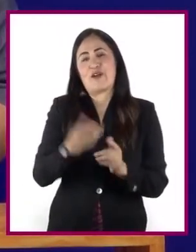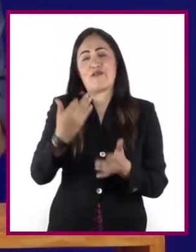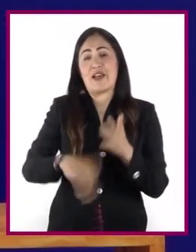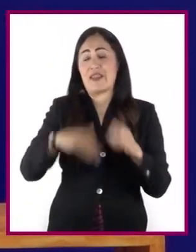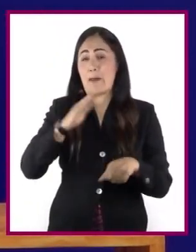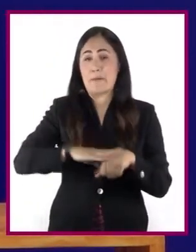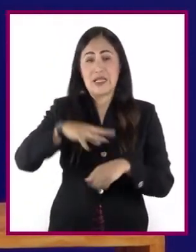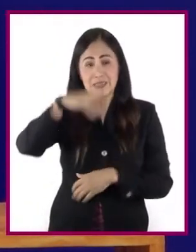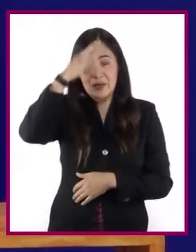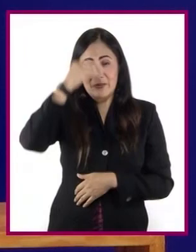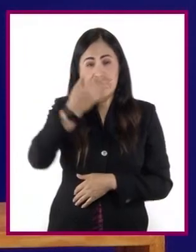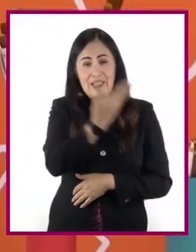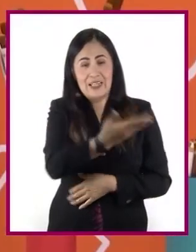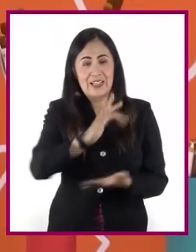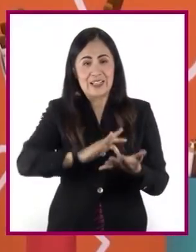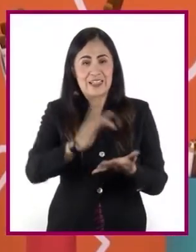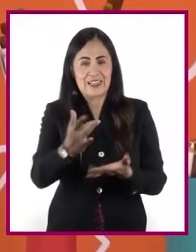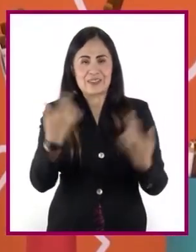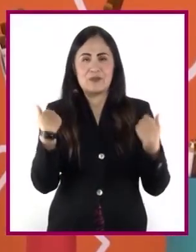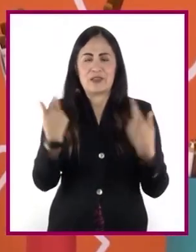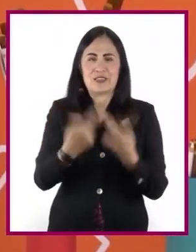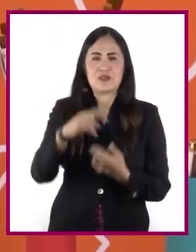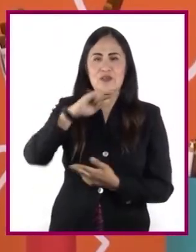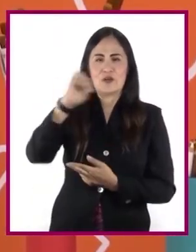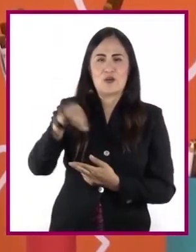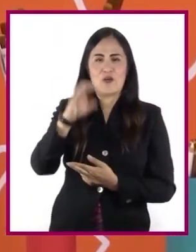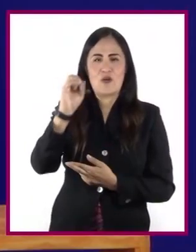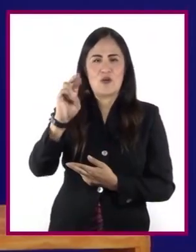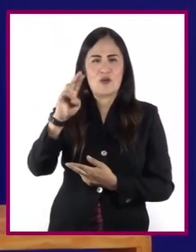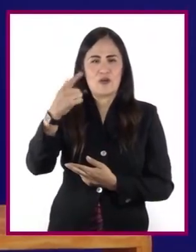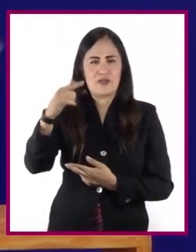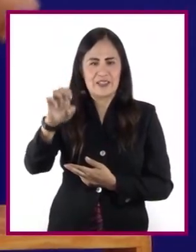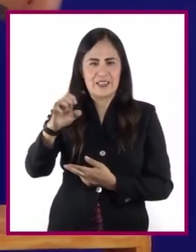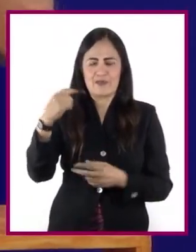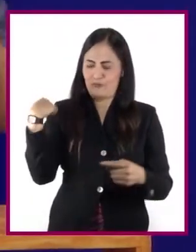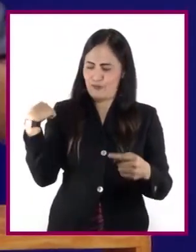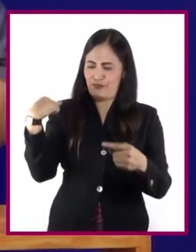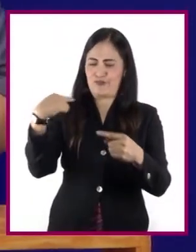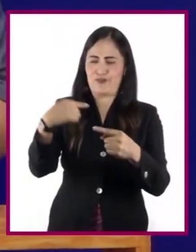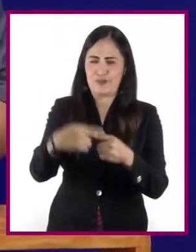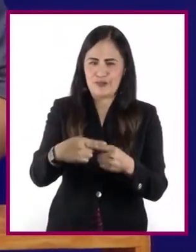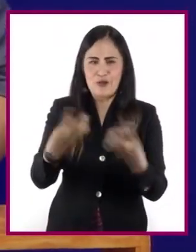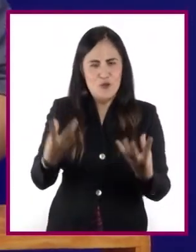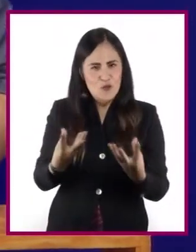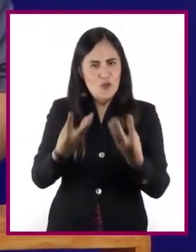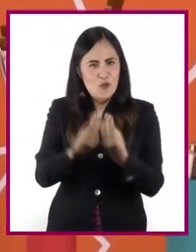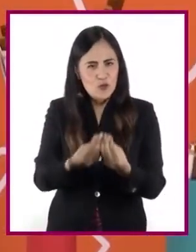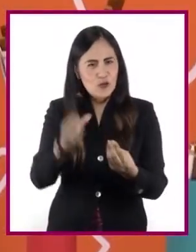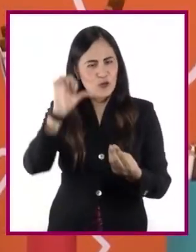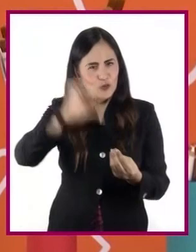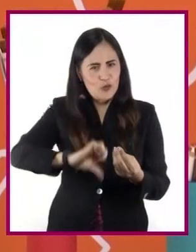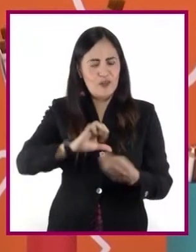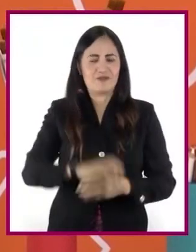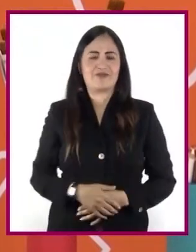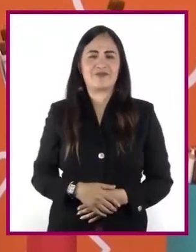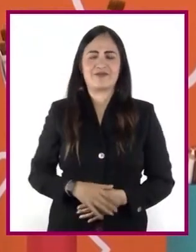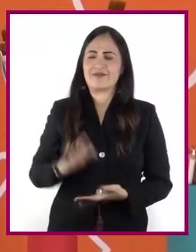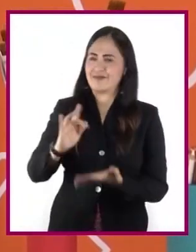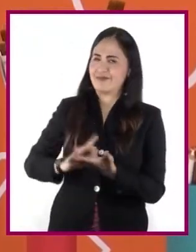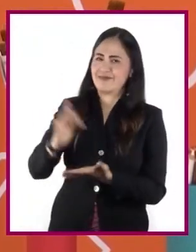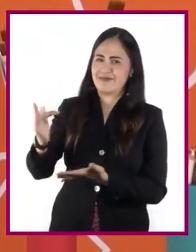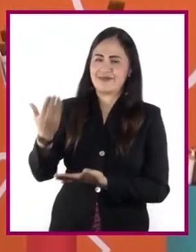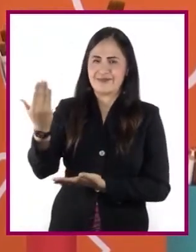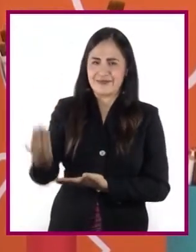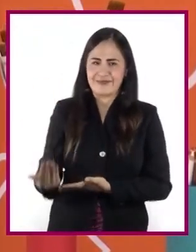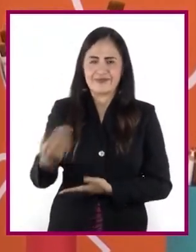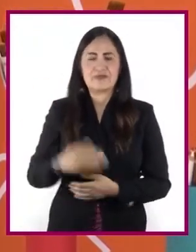Quiero agradecer al profesor Jorge Antonio por habernos acompañado durante la sesión de hoy. Gracias a ti, Enrique,